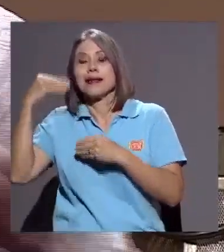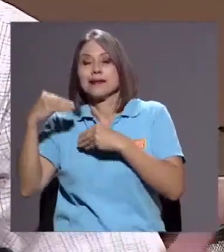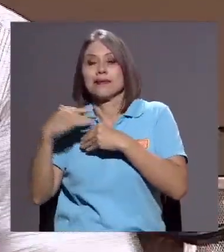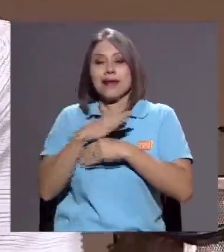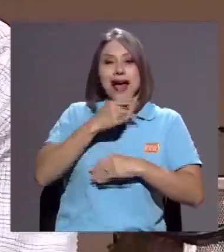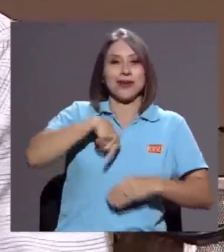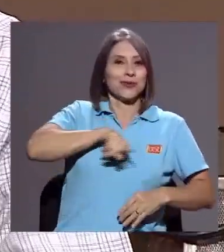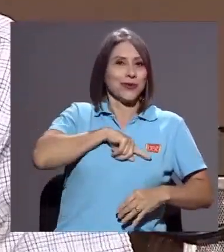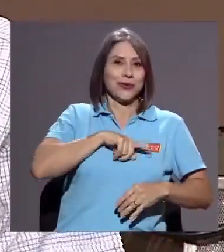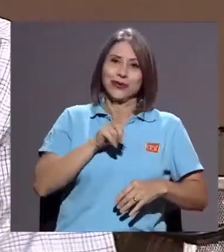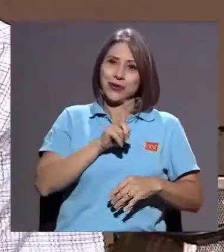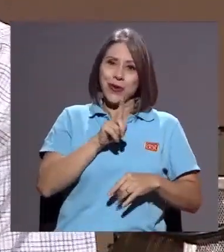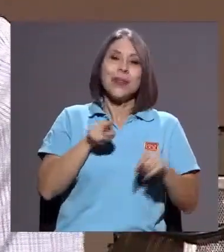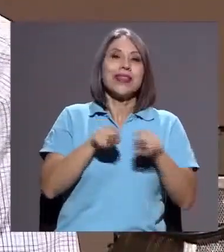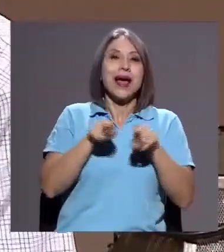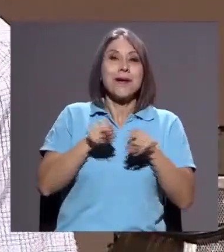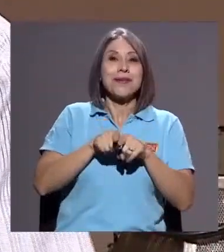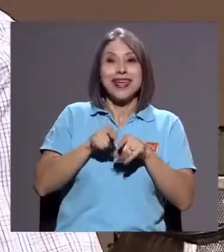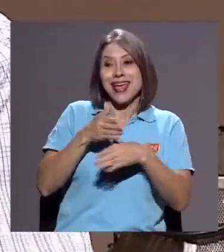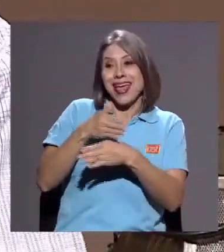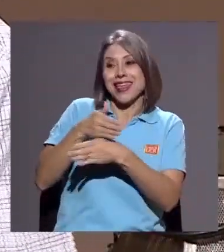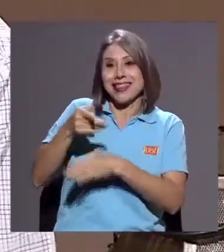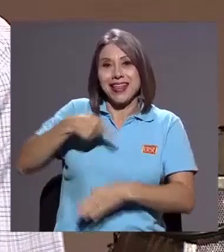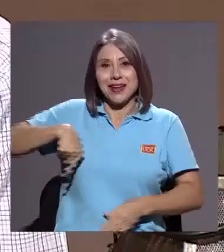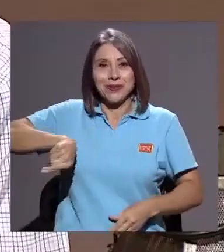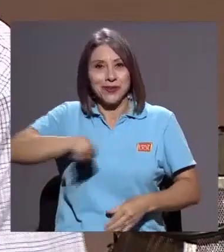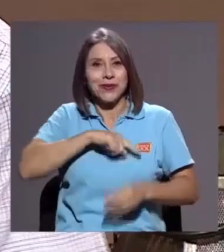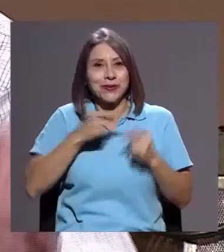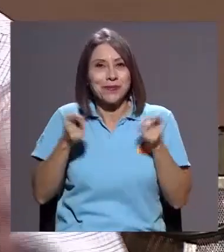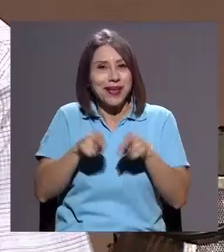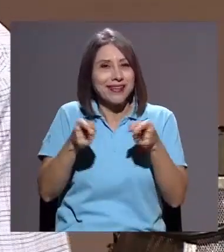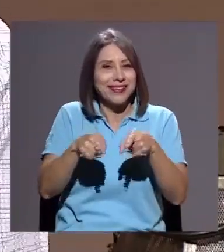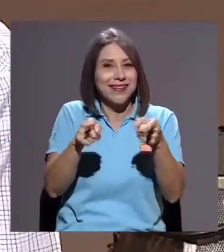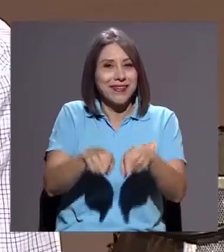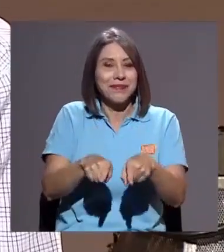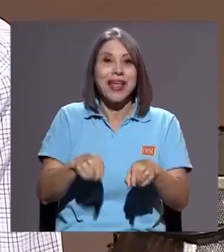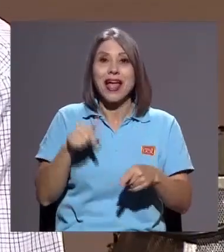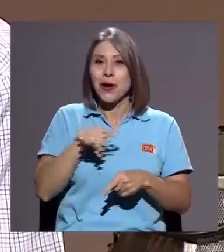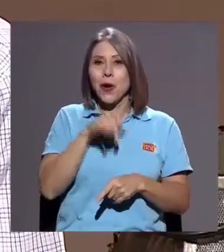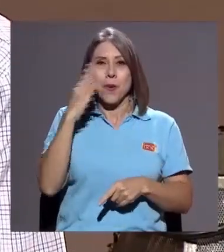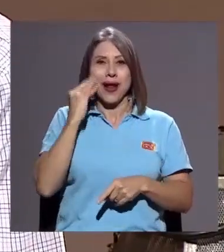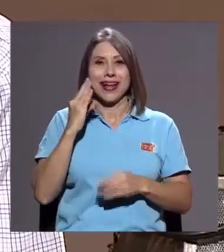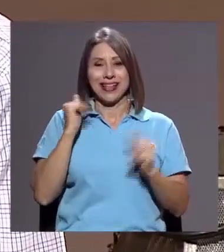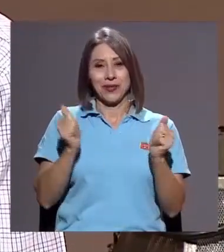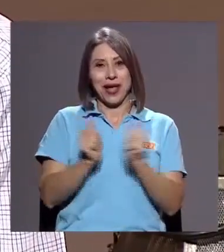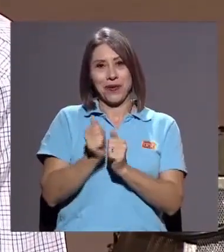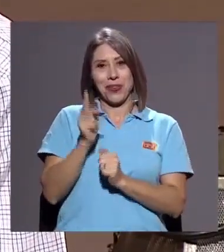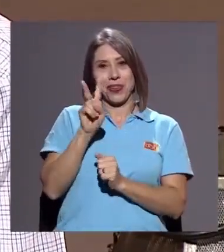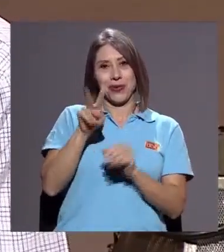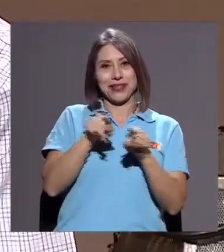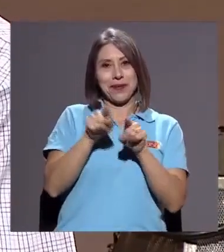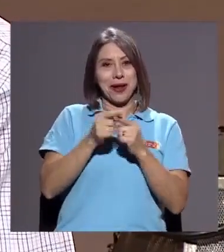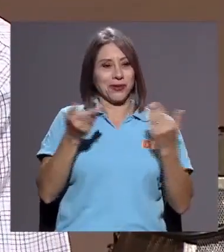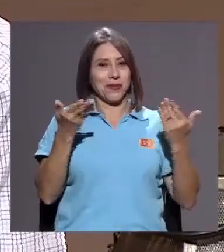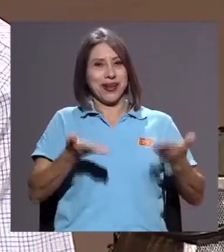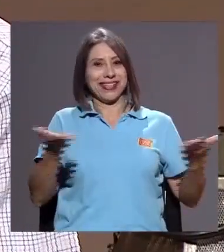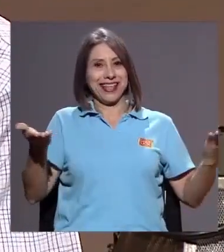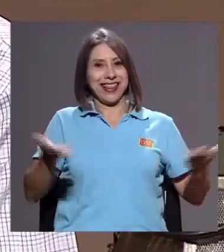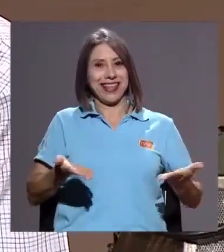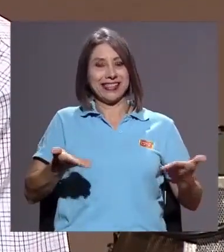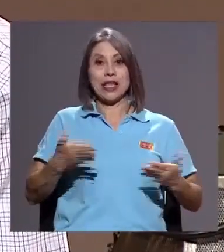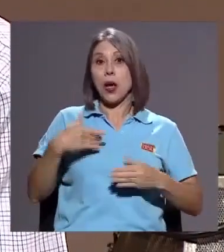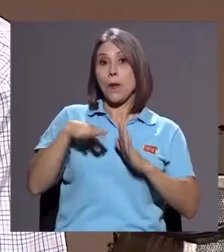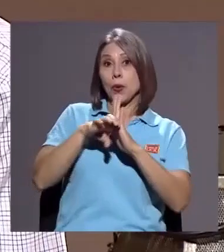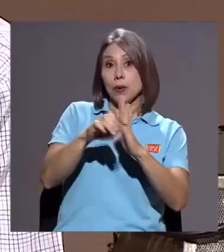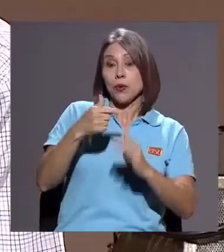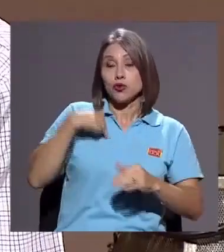que también se generaba entre nosotros. Y a manera de anécdota, aquí con mis 2 hermanos presentes, en mi caso, por ejemplo, tengo